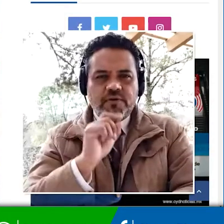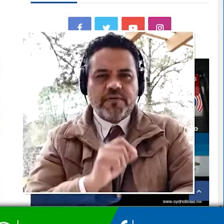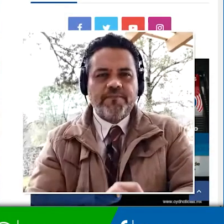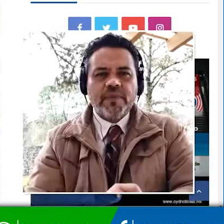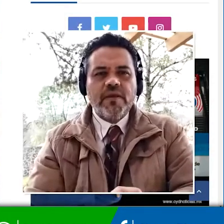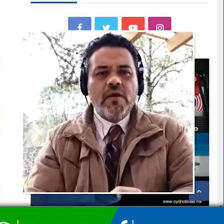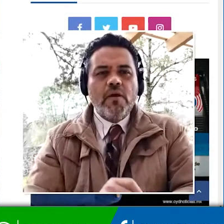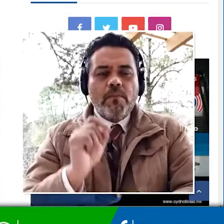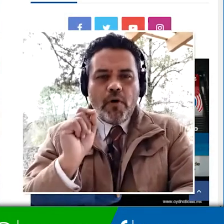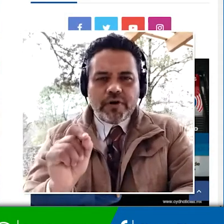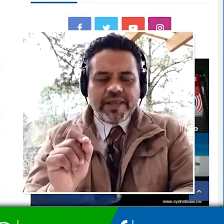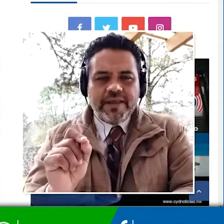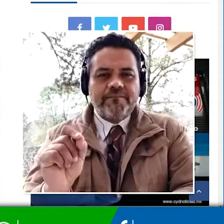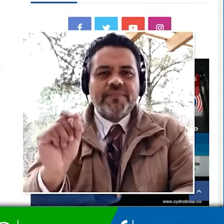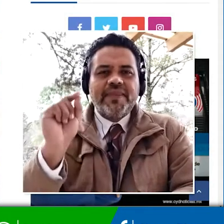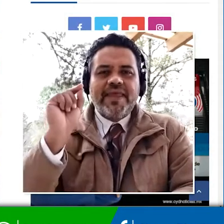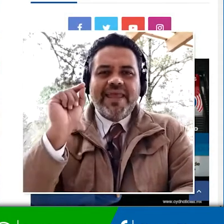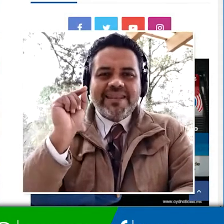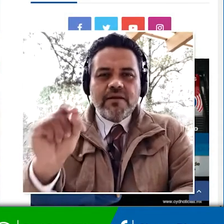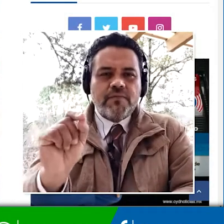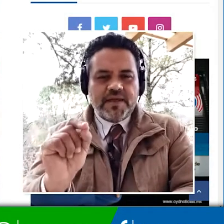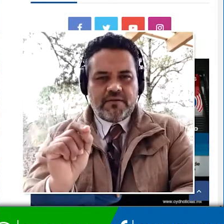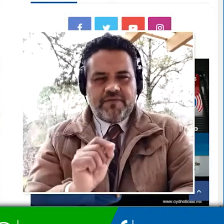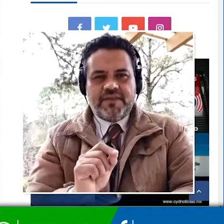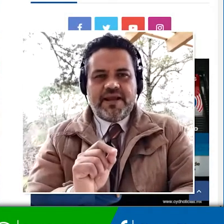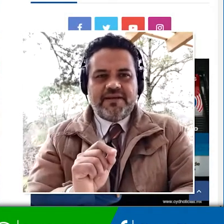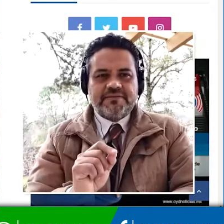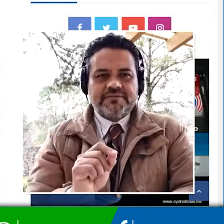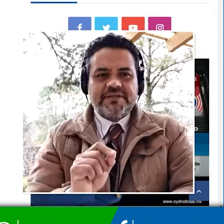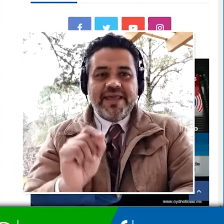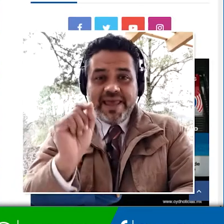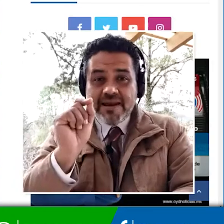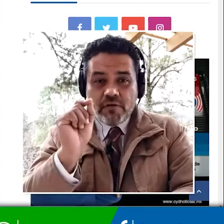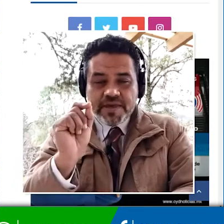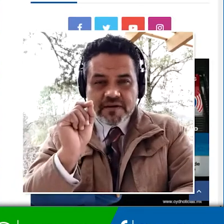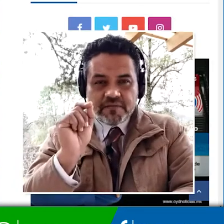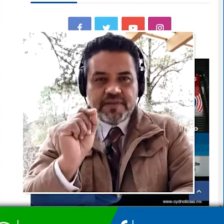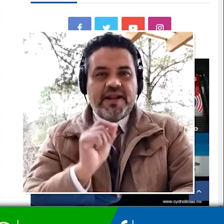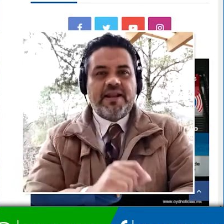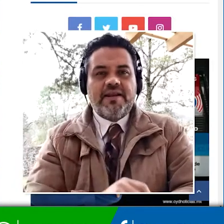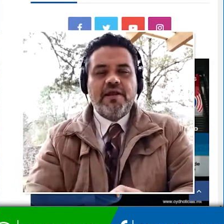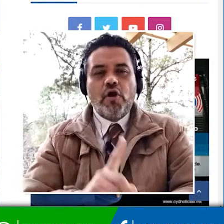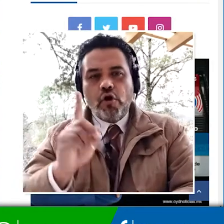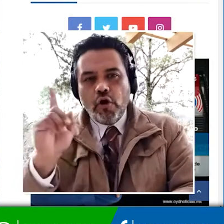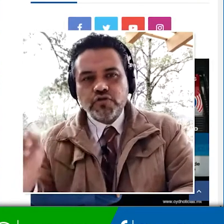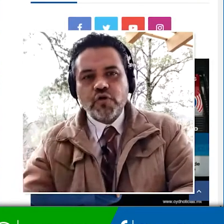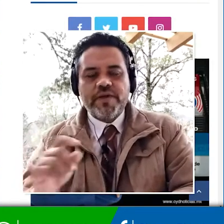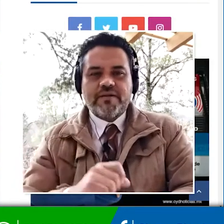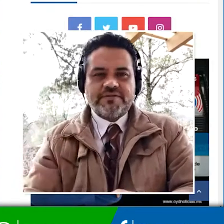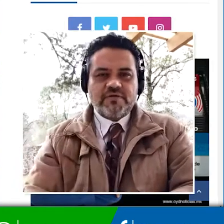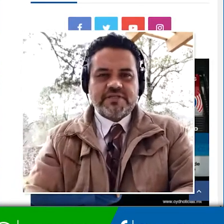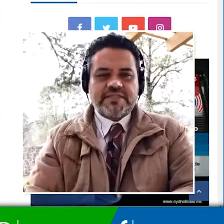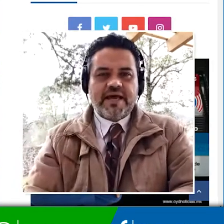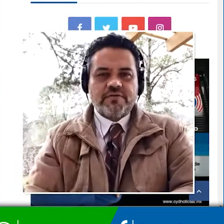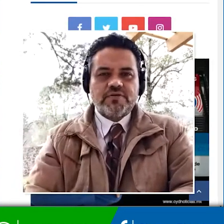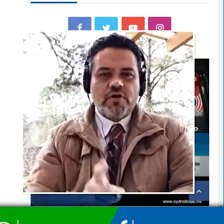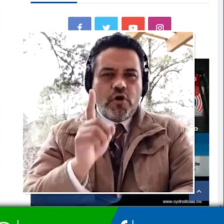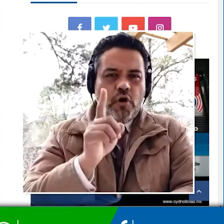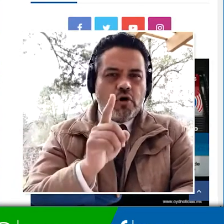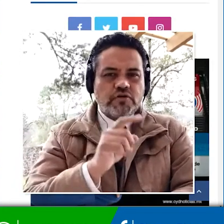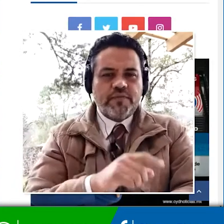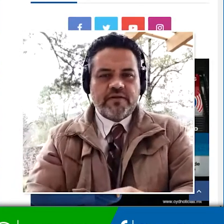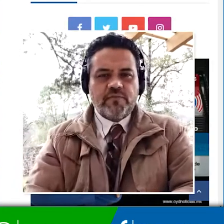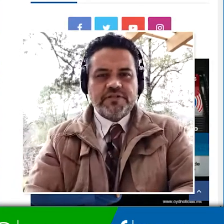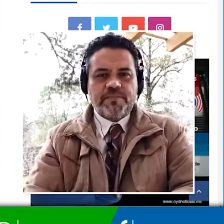Por una razón. Porque en el gobierno federal, el gobierno federal, los gobiernos de los estados,